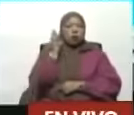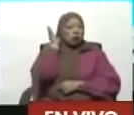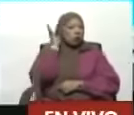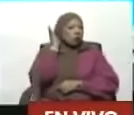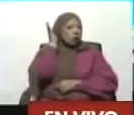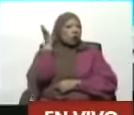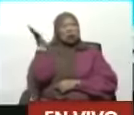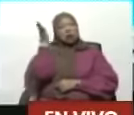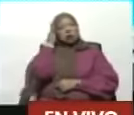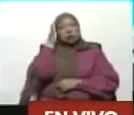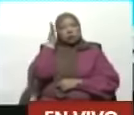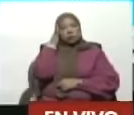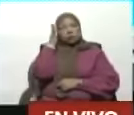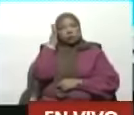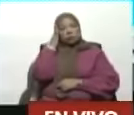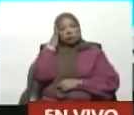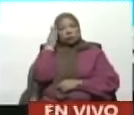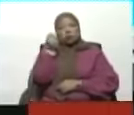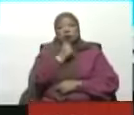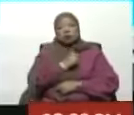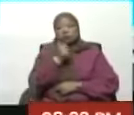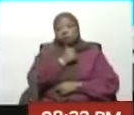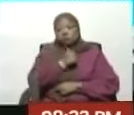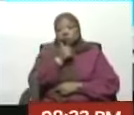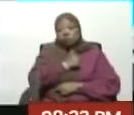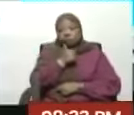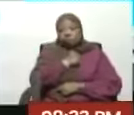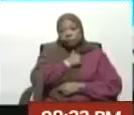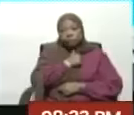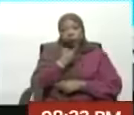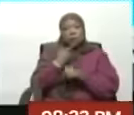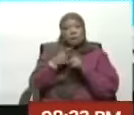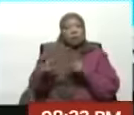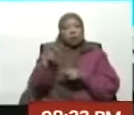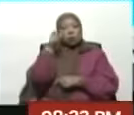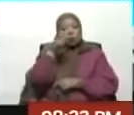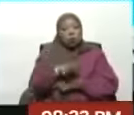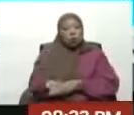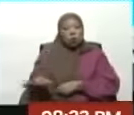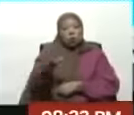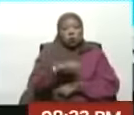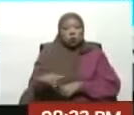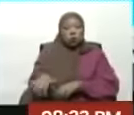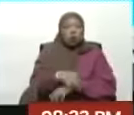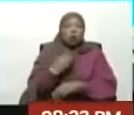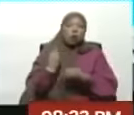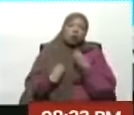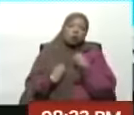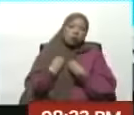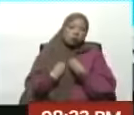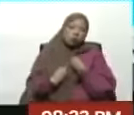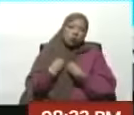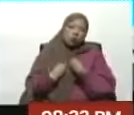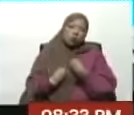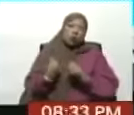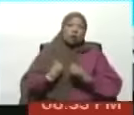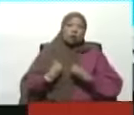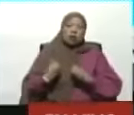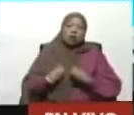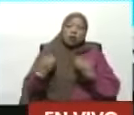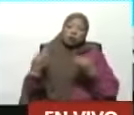y sabe, y fuerza de resistencia. Pero hay un pueblo que está por la calle preocupado solo de su vida